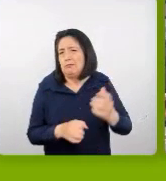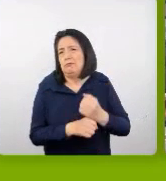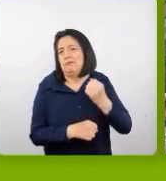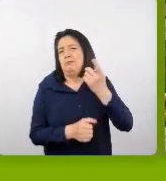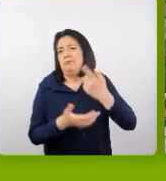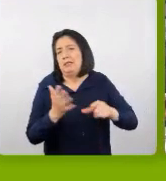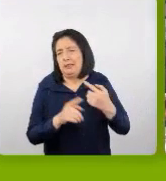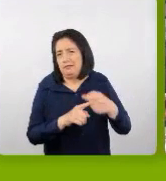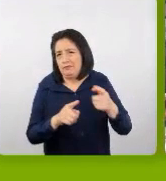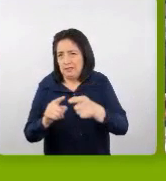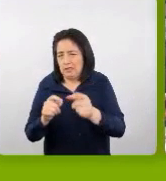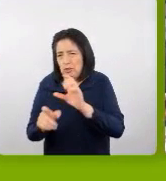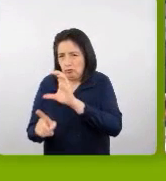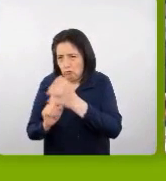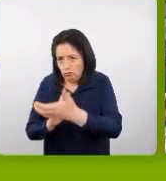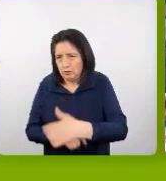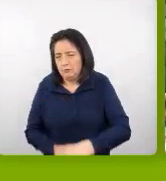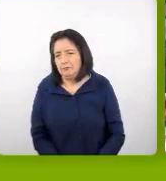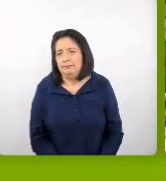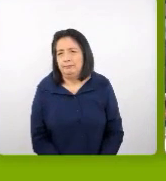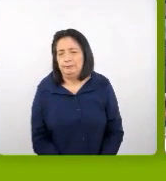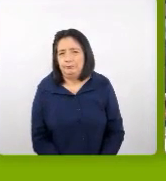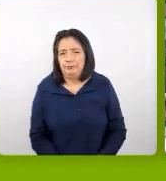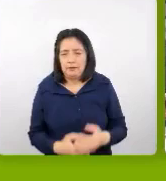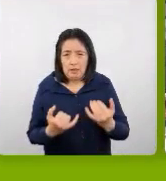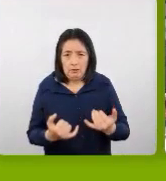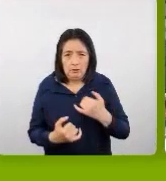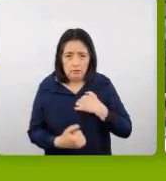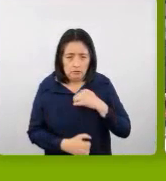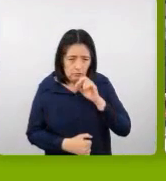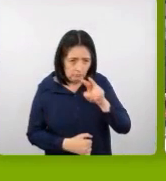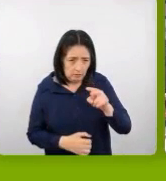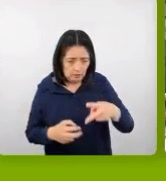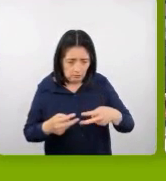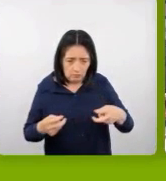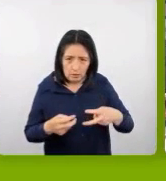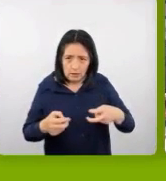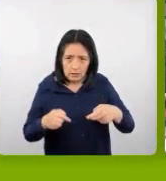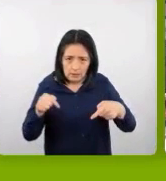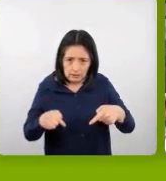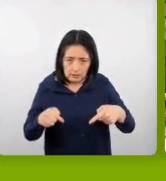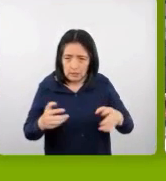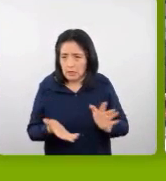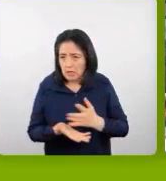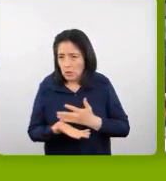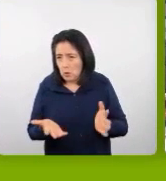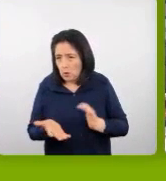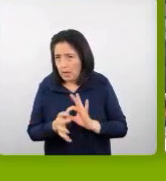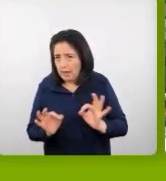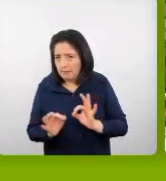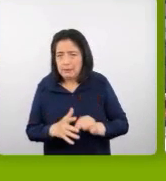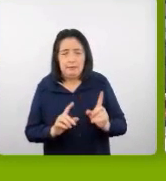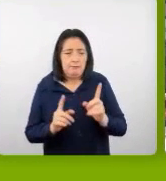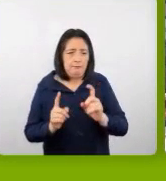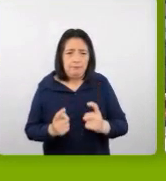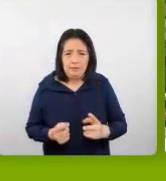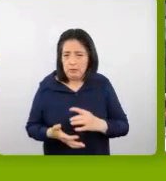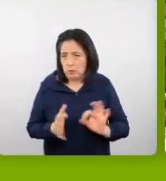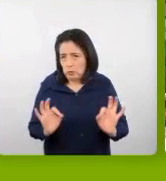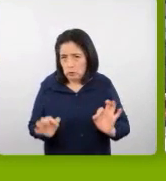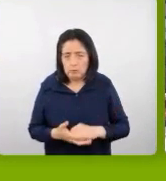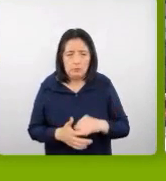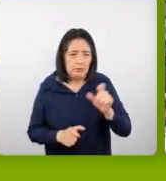diferentes culturas. Estoy viendo el chat y veo que ya no tenemos más preguntas por parte